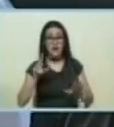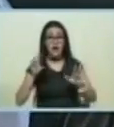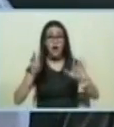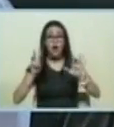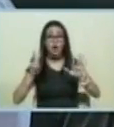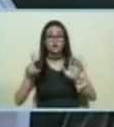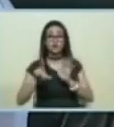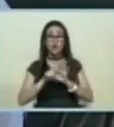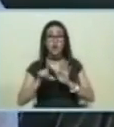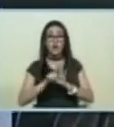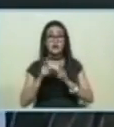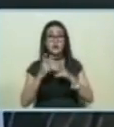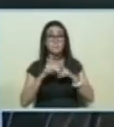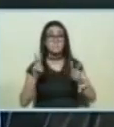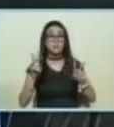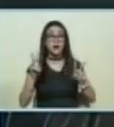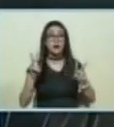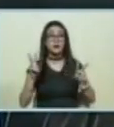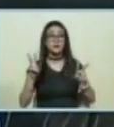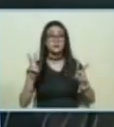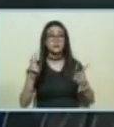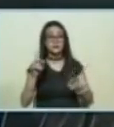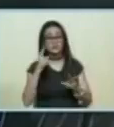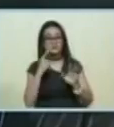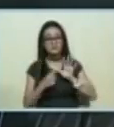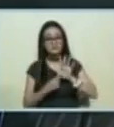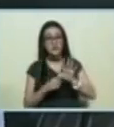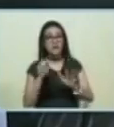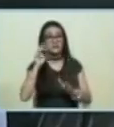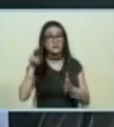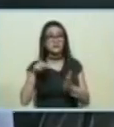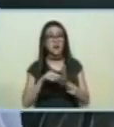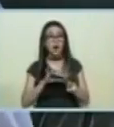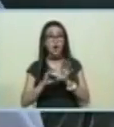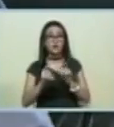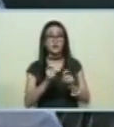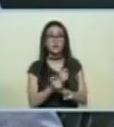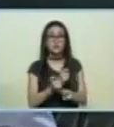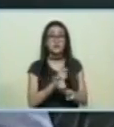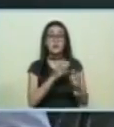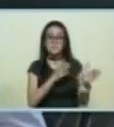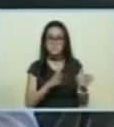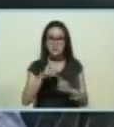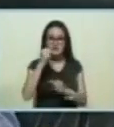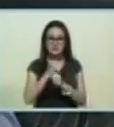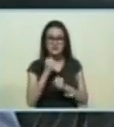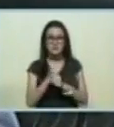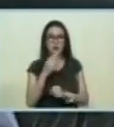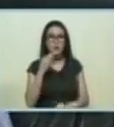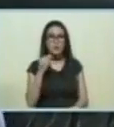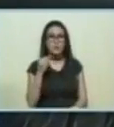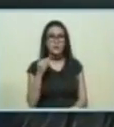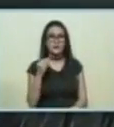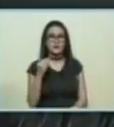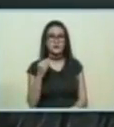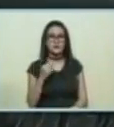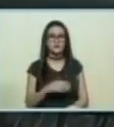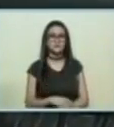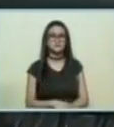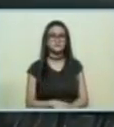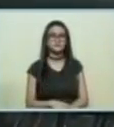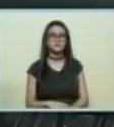leyes para la paz y la prosperidad económica presentadas por usted en la Asamblea Nacional Constituyente y el plan Chamba Juvenil, con dos líneas que usted